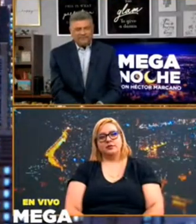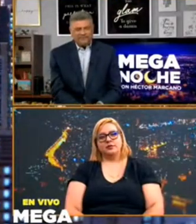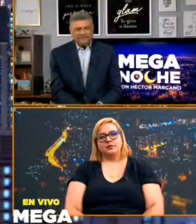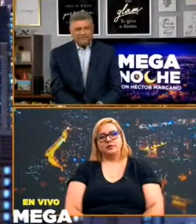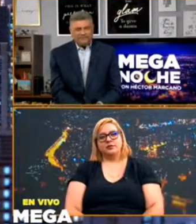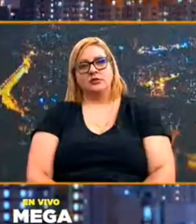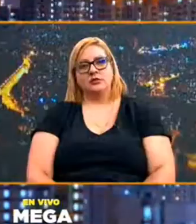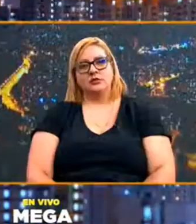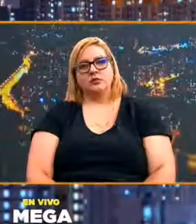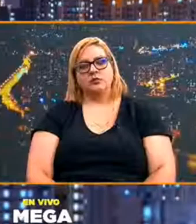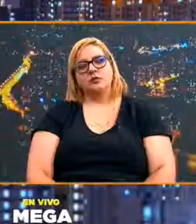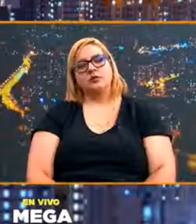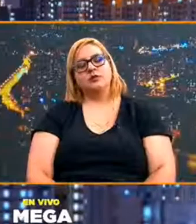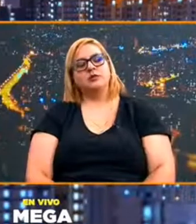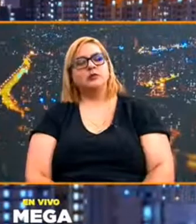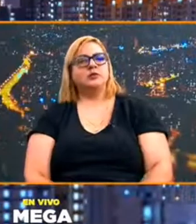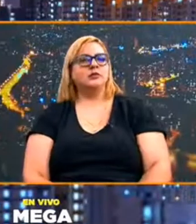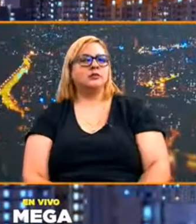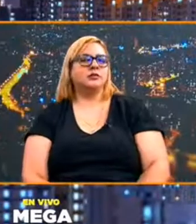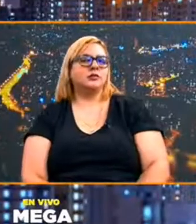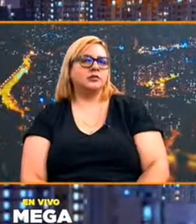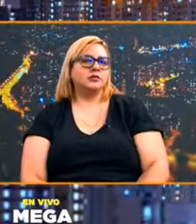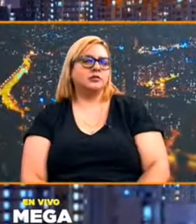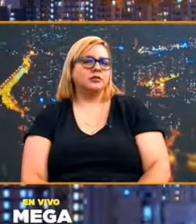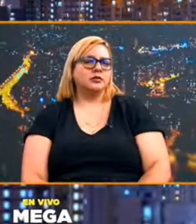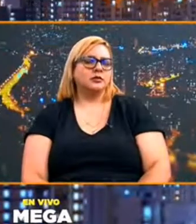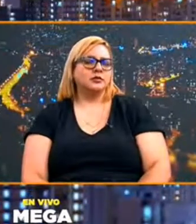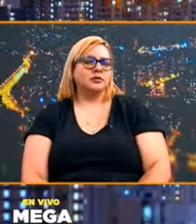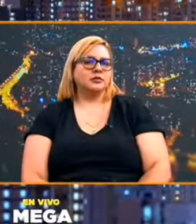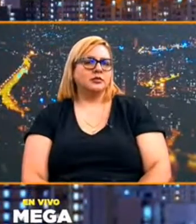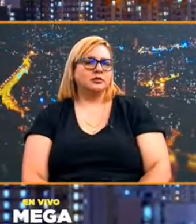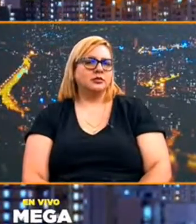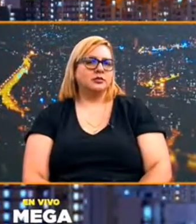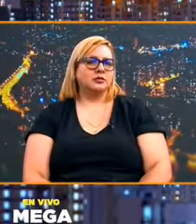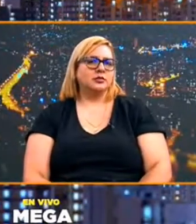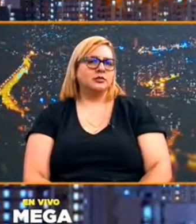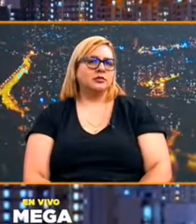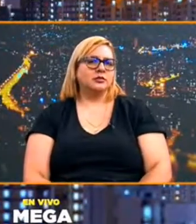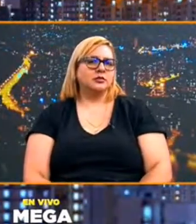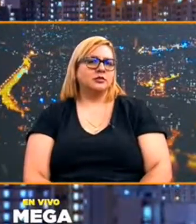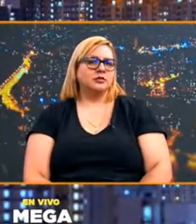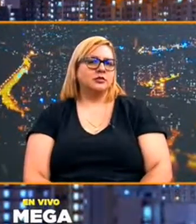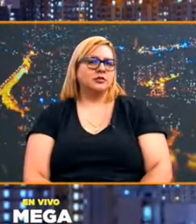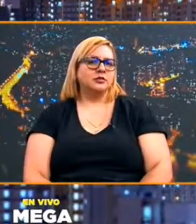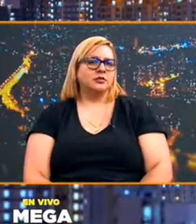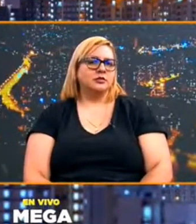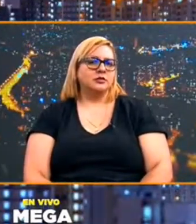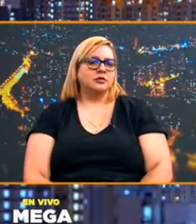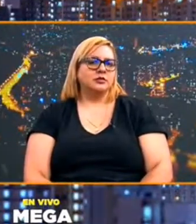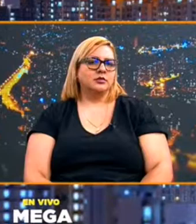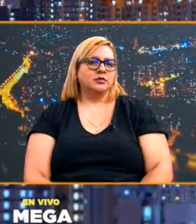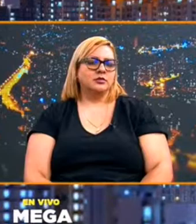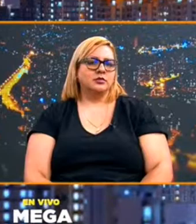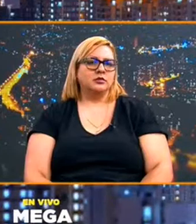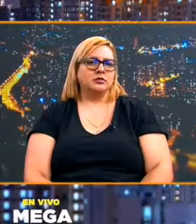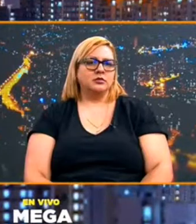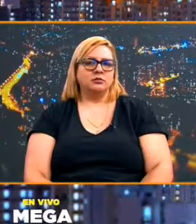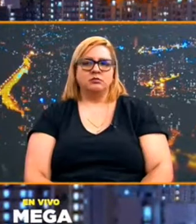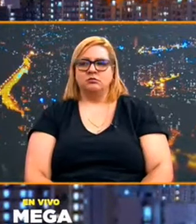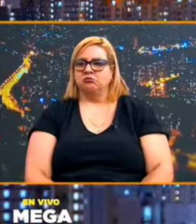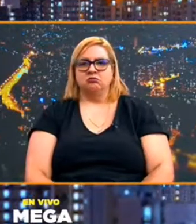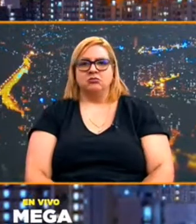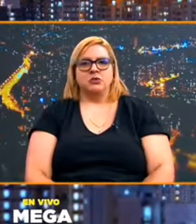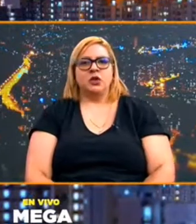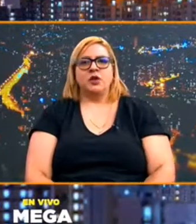consecuencias. Lo que sí, yo te voy a decir una cosa, Rosana. Si él está pidiendo perdón, hay que darle el perdón y ya. Seguro, y vamos para